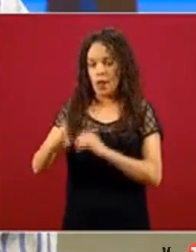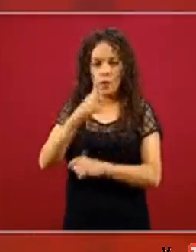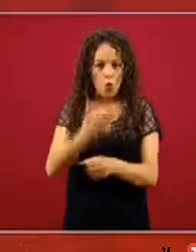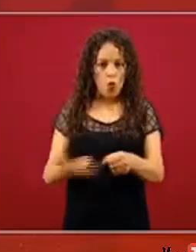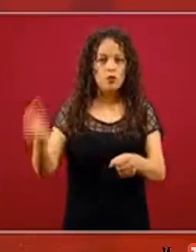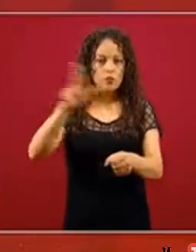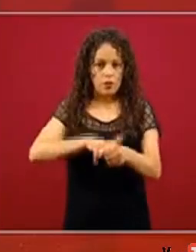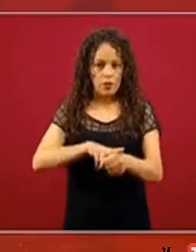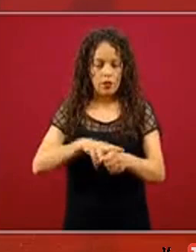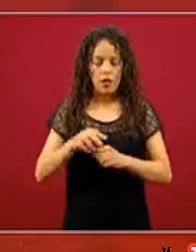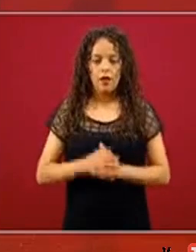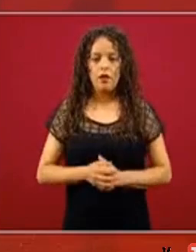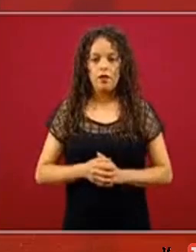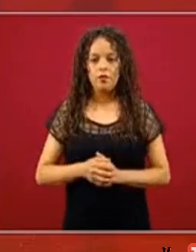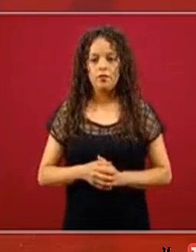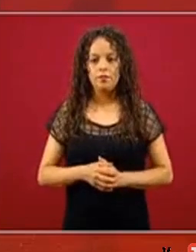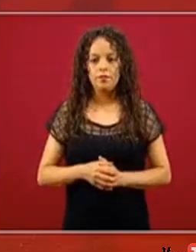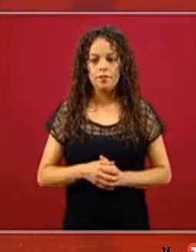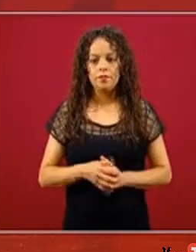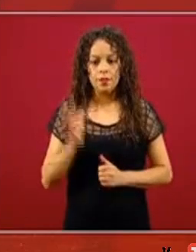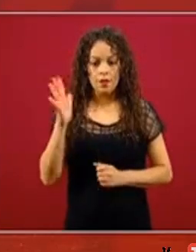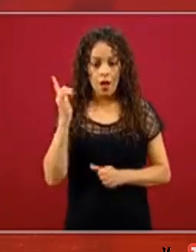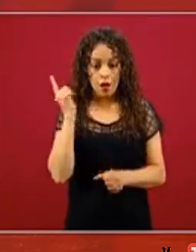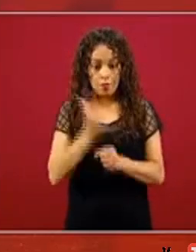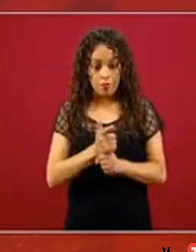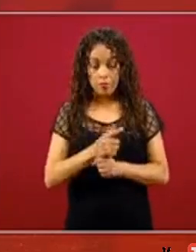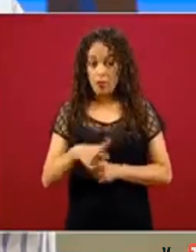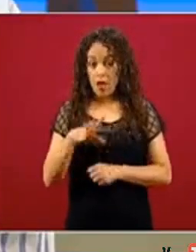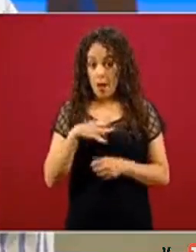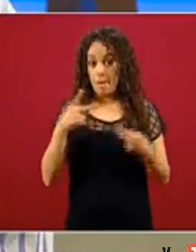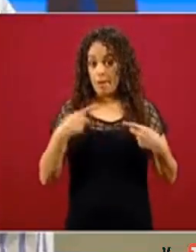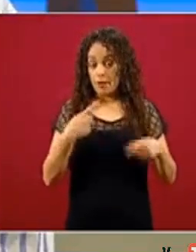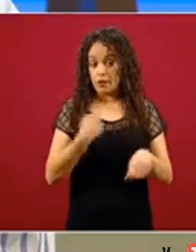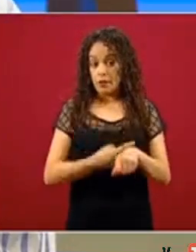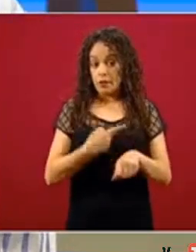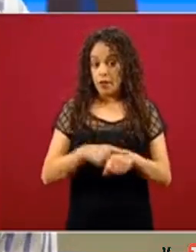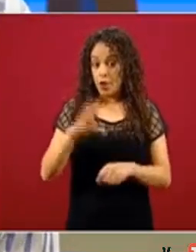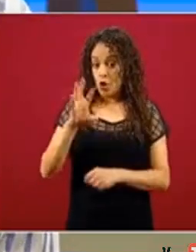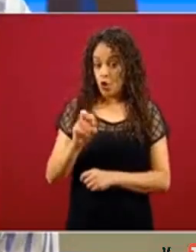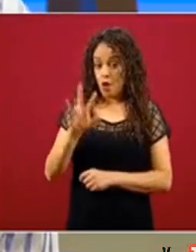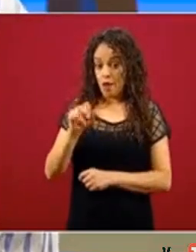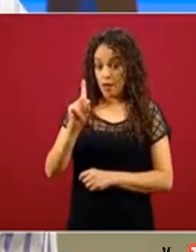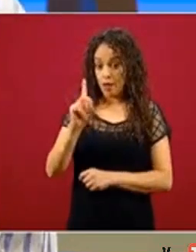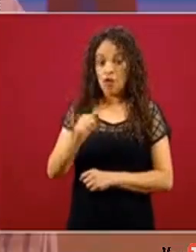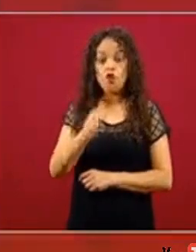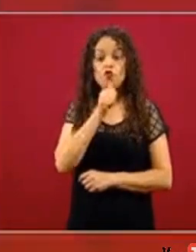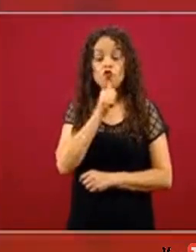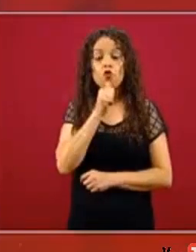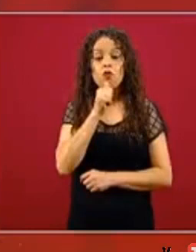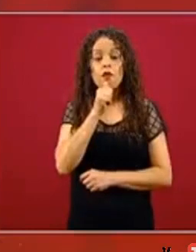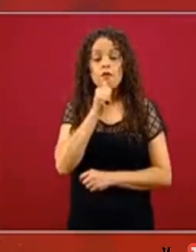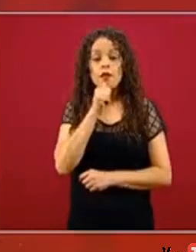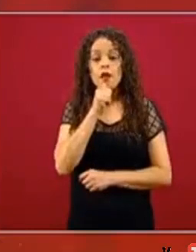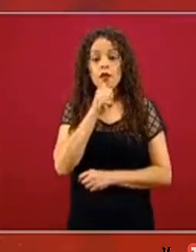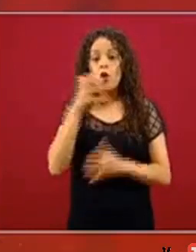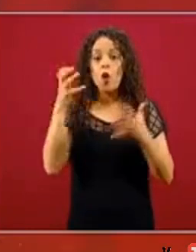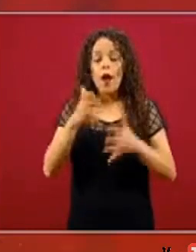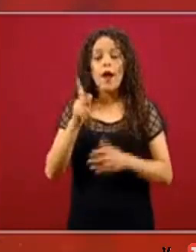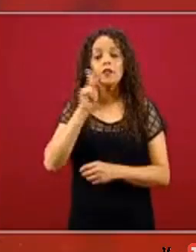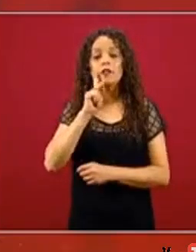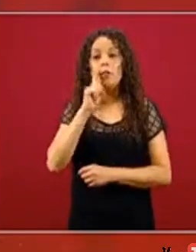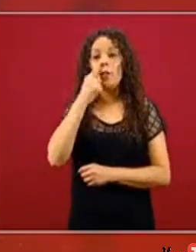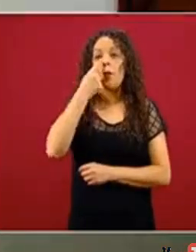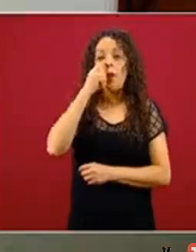cuando se detectan casos de COVID, que todavía no se les hace la prueba, sino que se les reconoce por sus condiciones